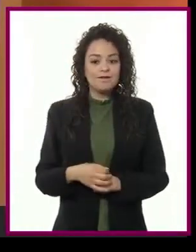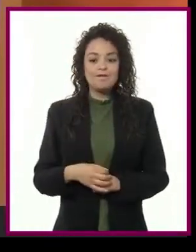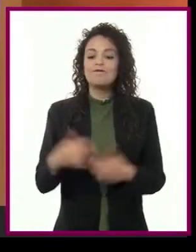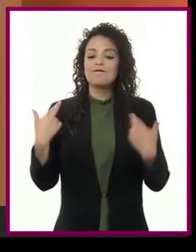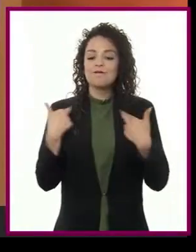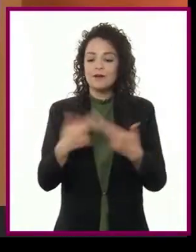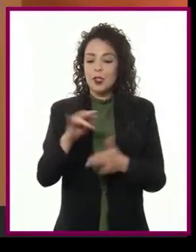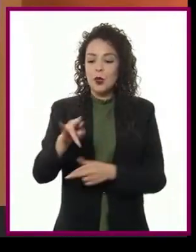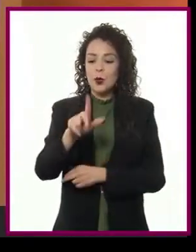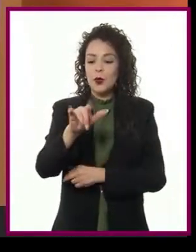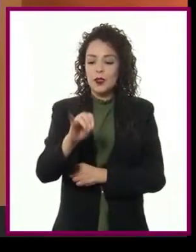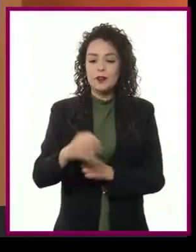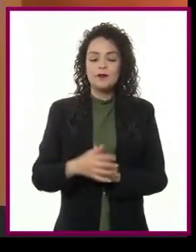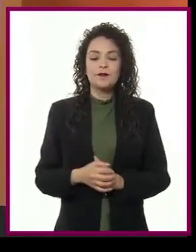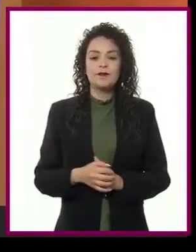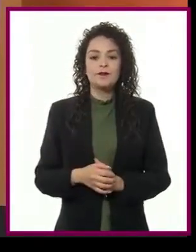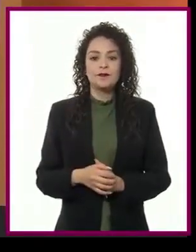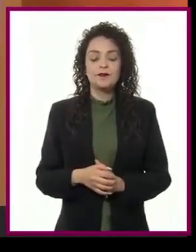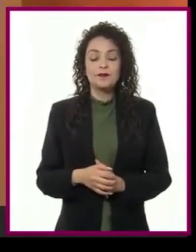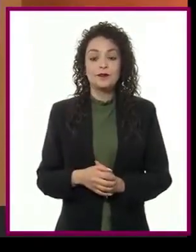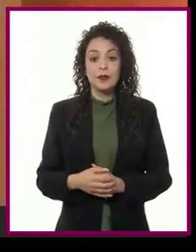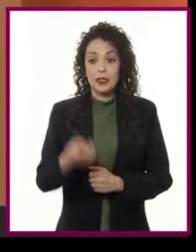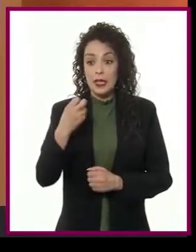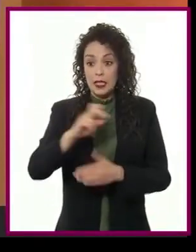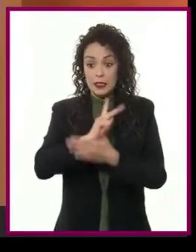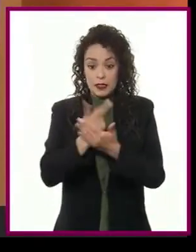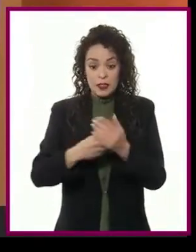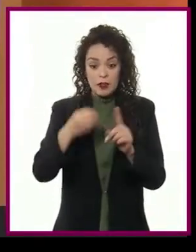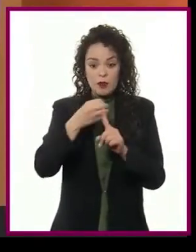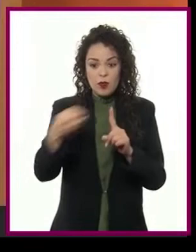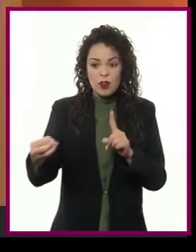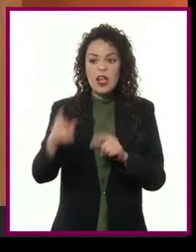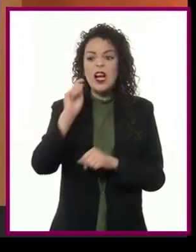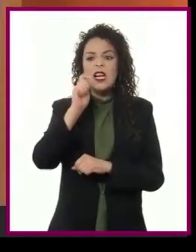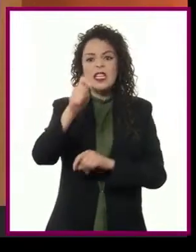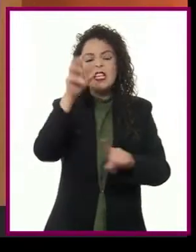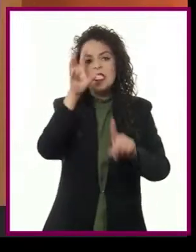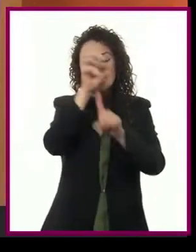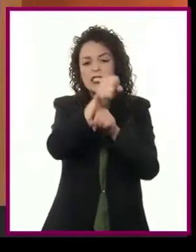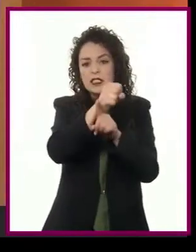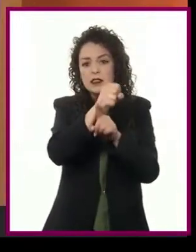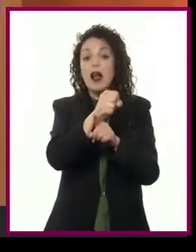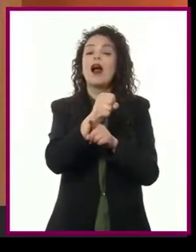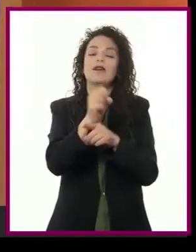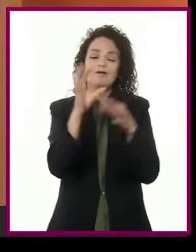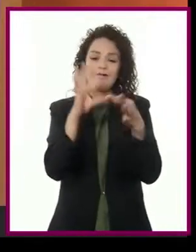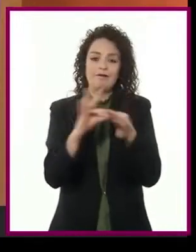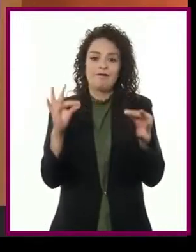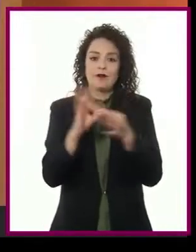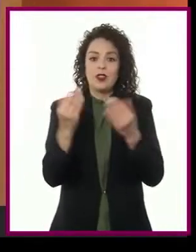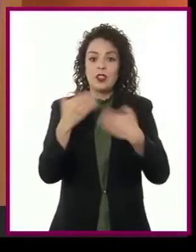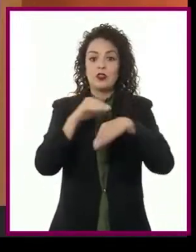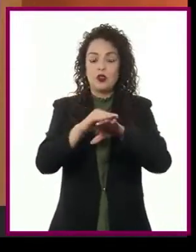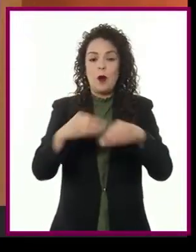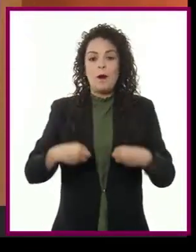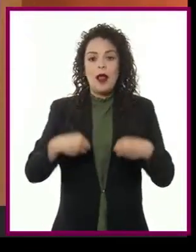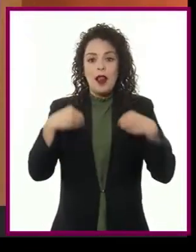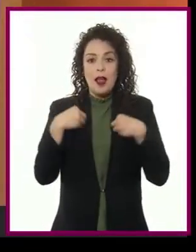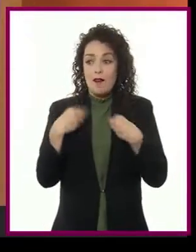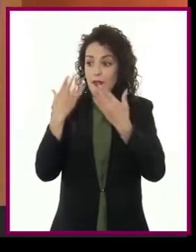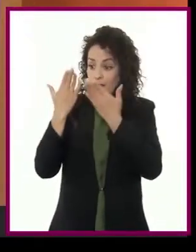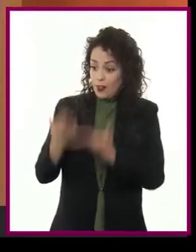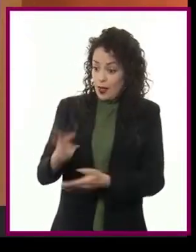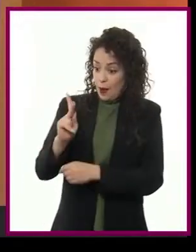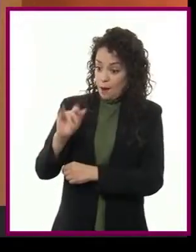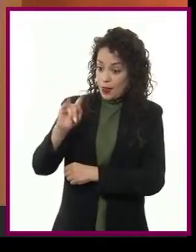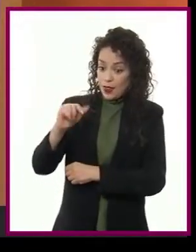Como ya se dijo, la sesión tiene como propósito hablar de la vida y obra de Pitágoras y conocer a